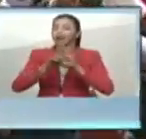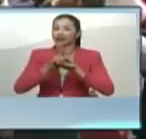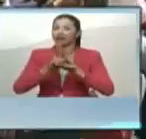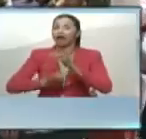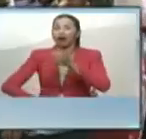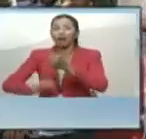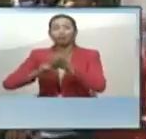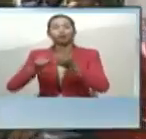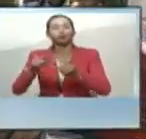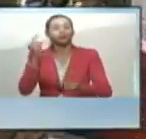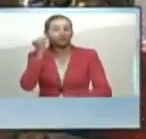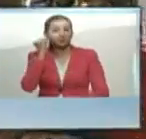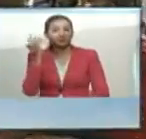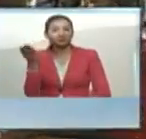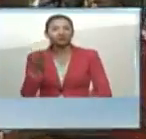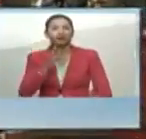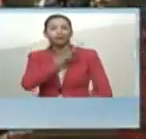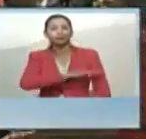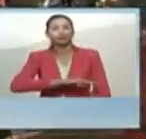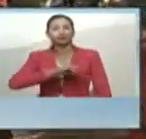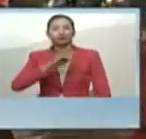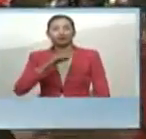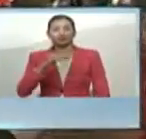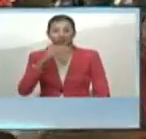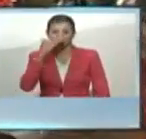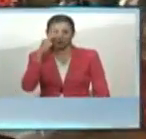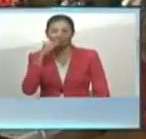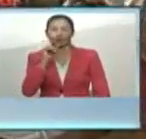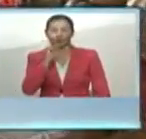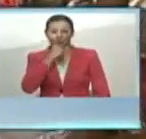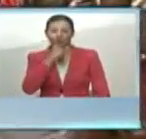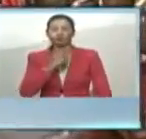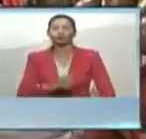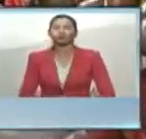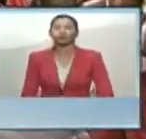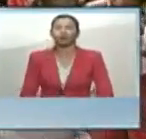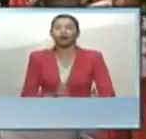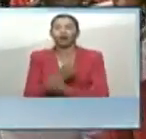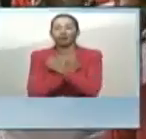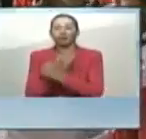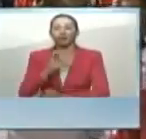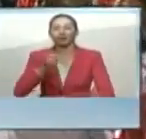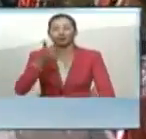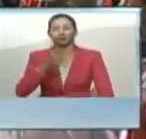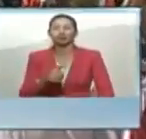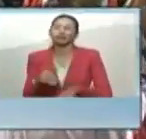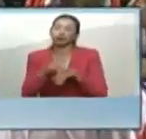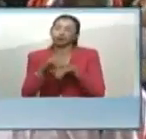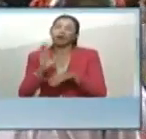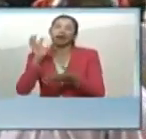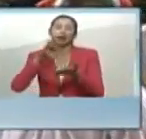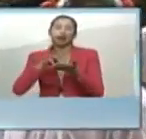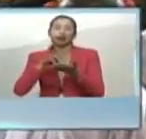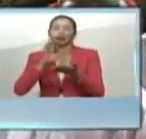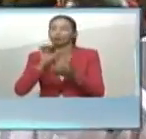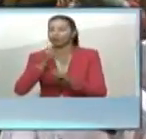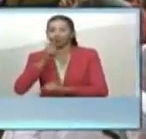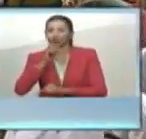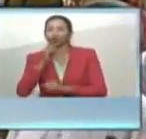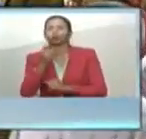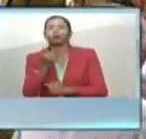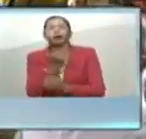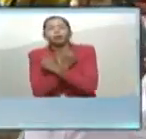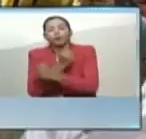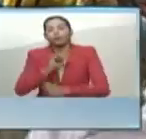compañera de la Gran Misión Estado Mayor, Amor Mayor, rectifico, para crear la comisión